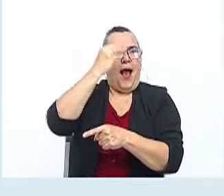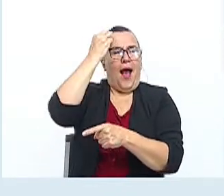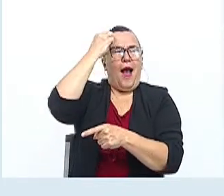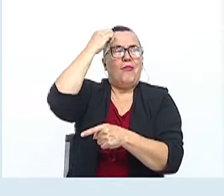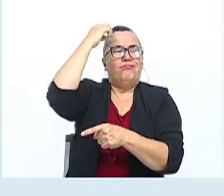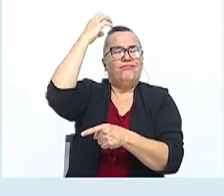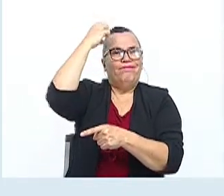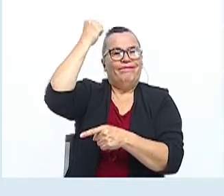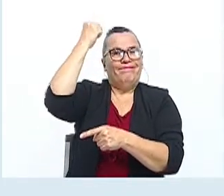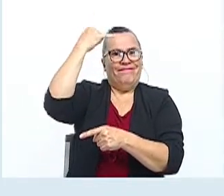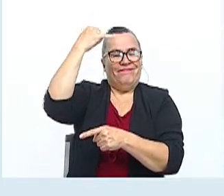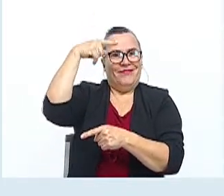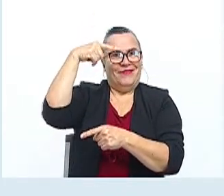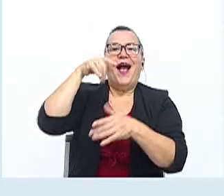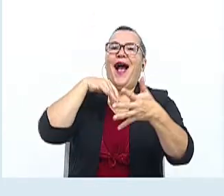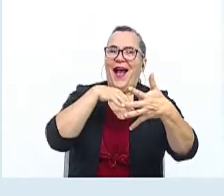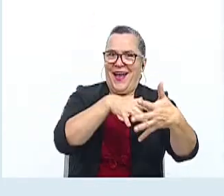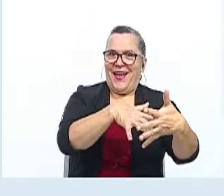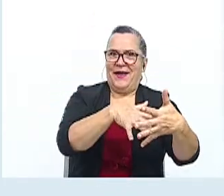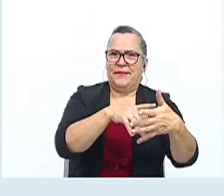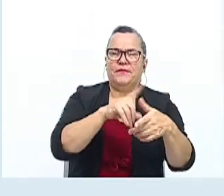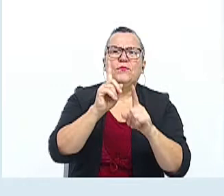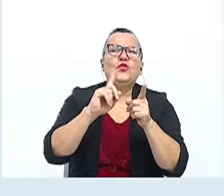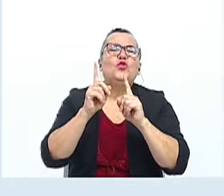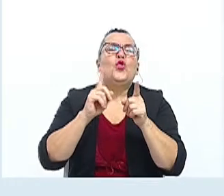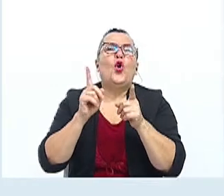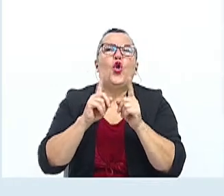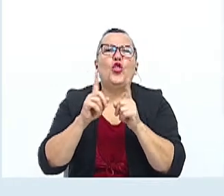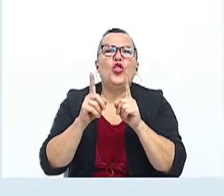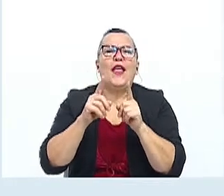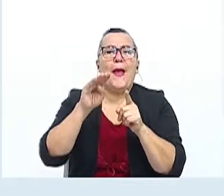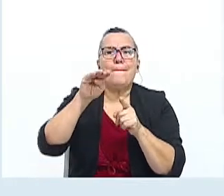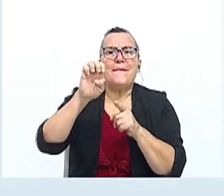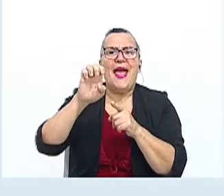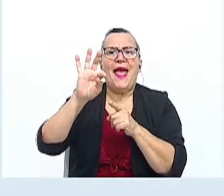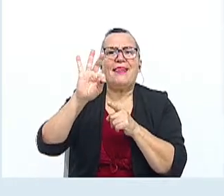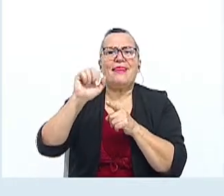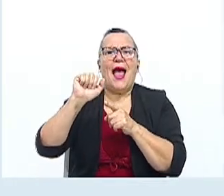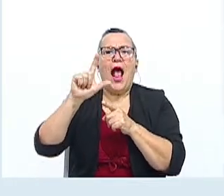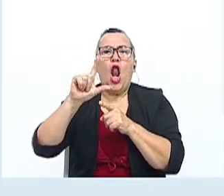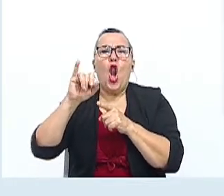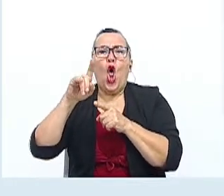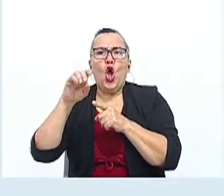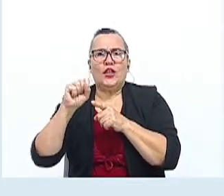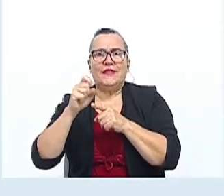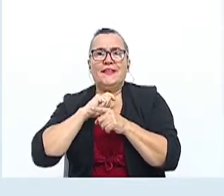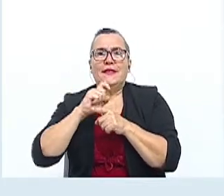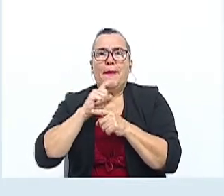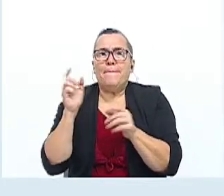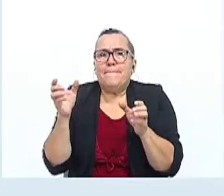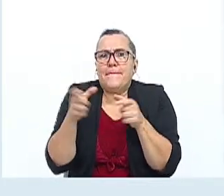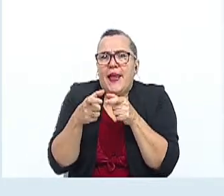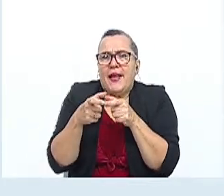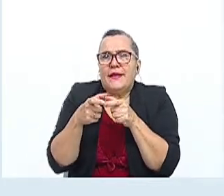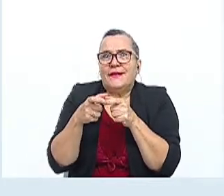estudiarlos. Quiero que me digan dónde ubicamos los metaloides. ¿Recuerdan dónde ubicamos los